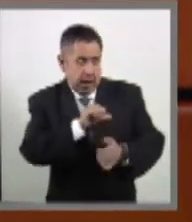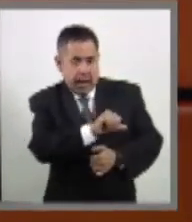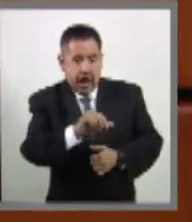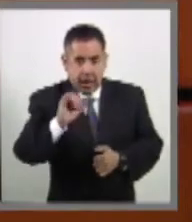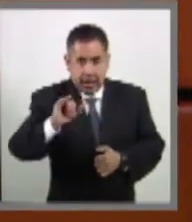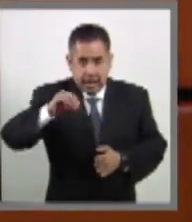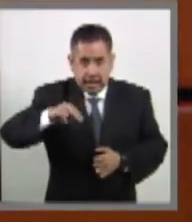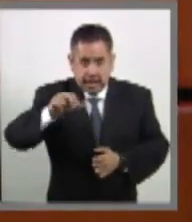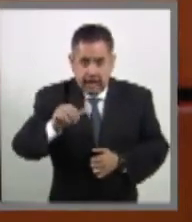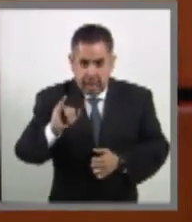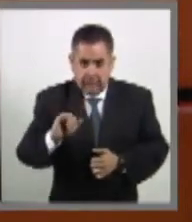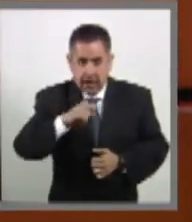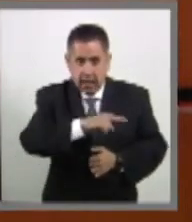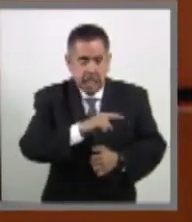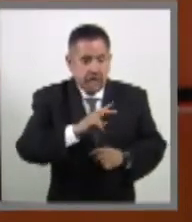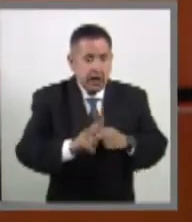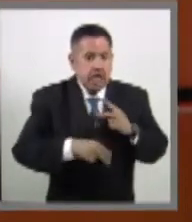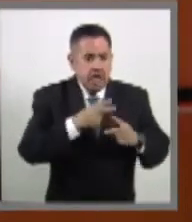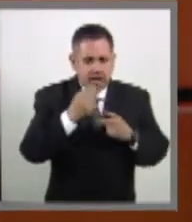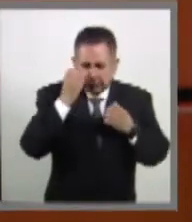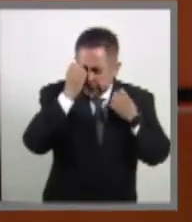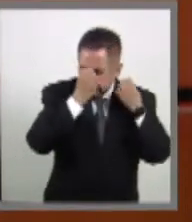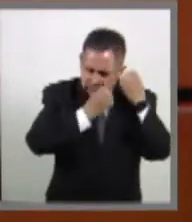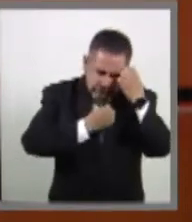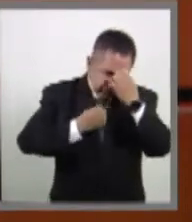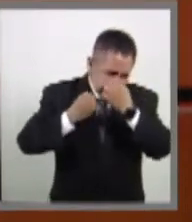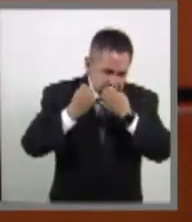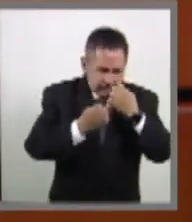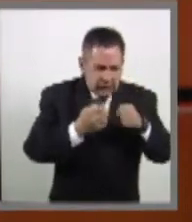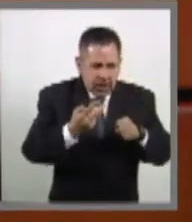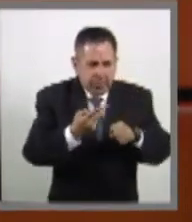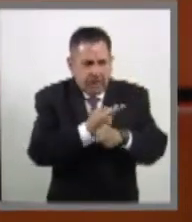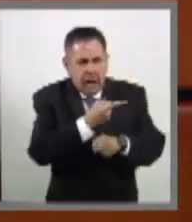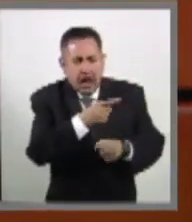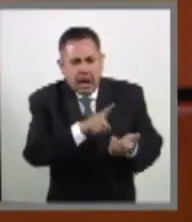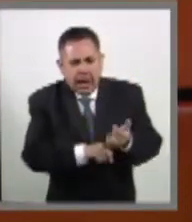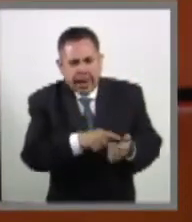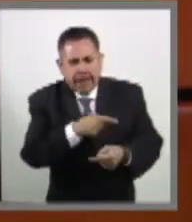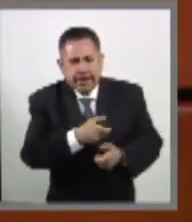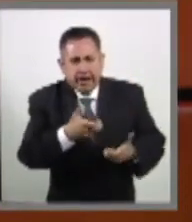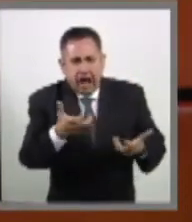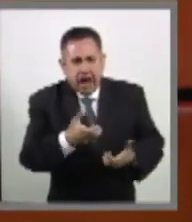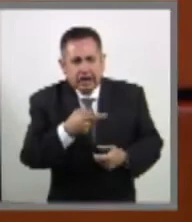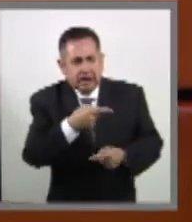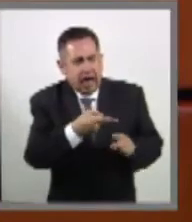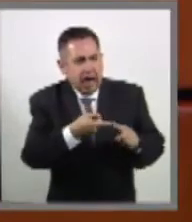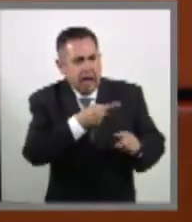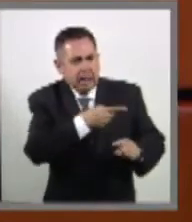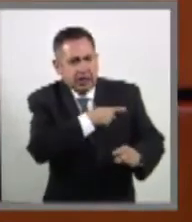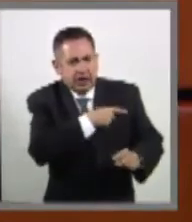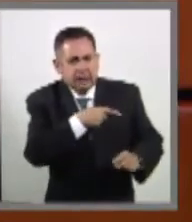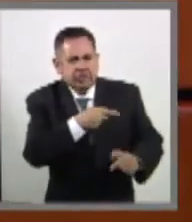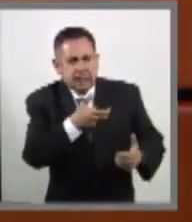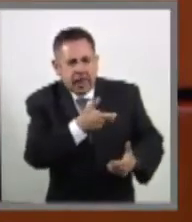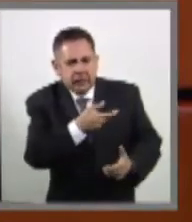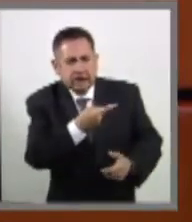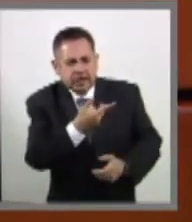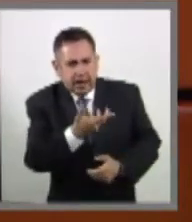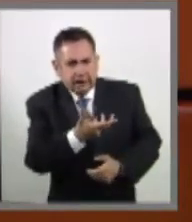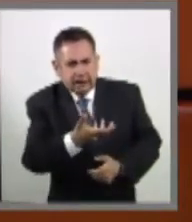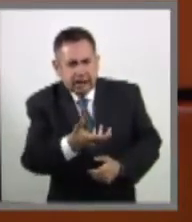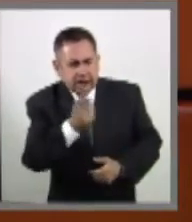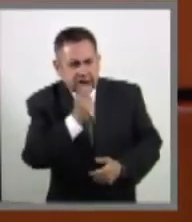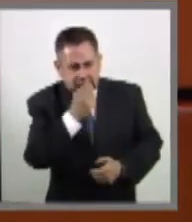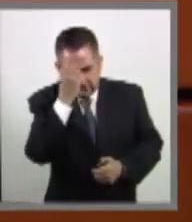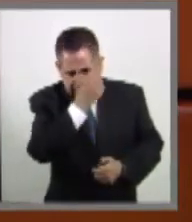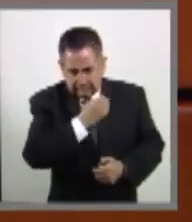a que inicien una revisión de las actuaciones de la comisionada Ximena Puente.